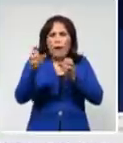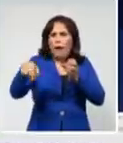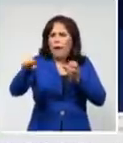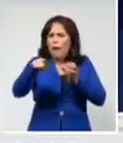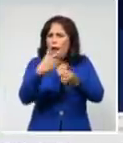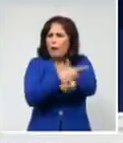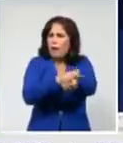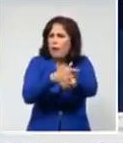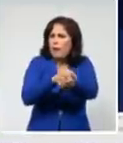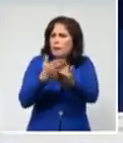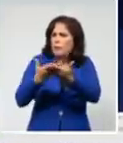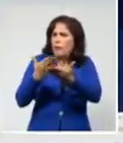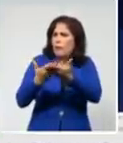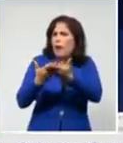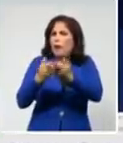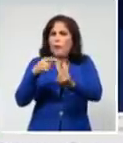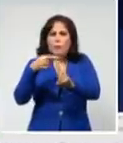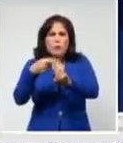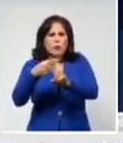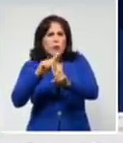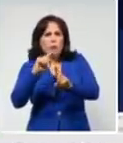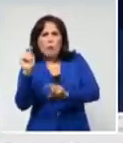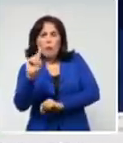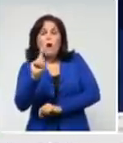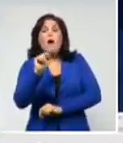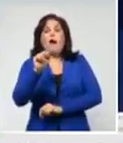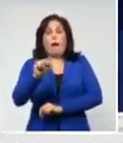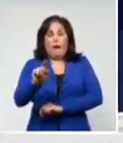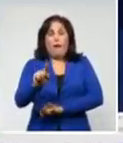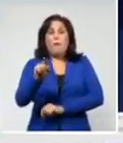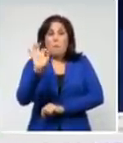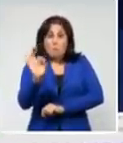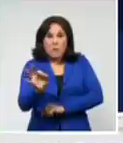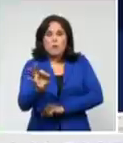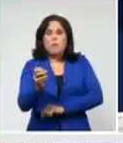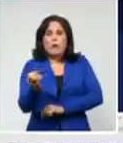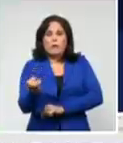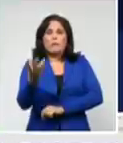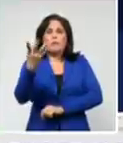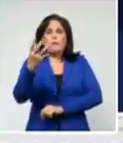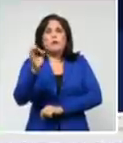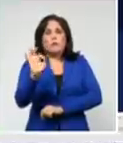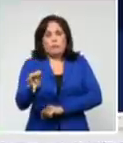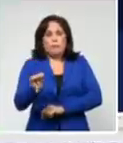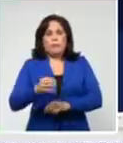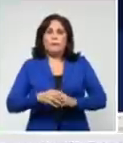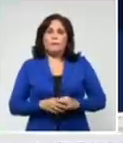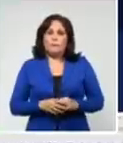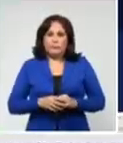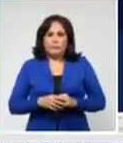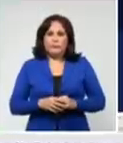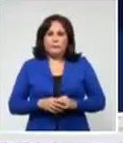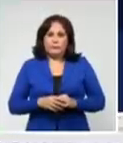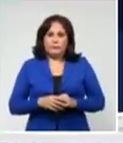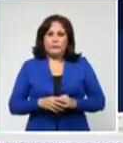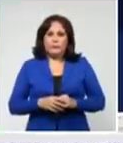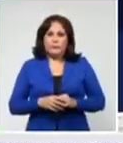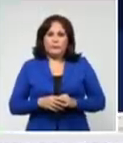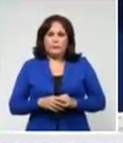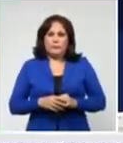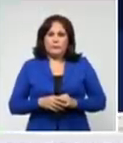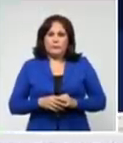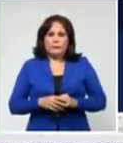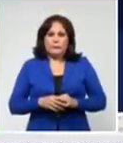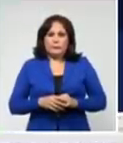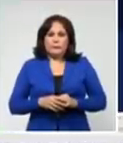contacto de un caso, como una persona de riesgo, pues no se hubieran podido diagnosticar.